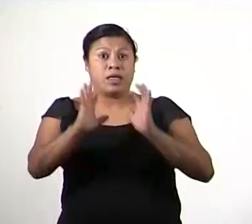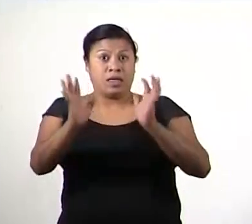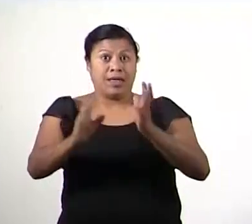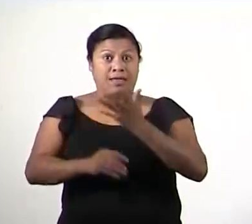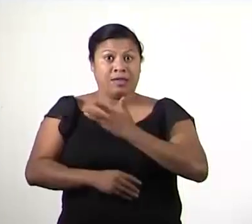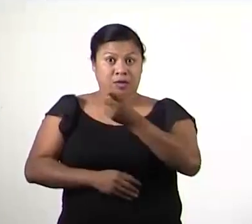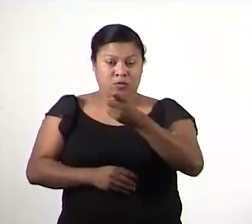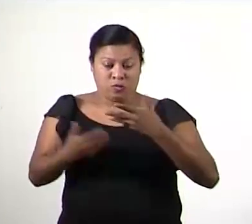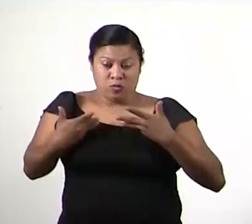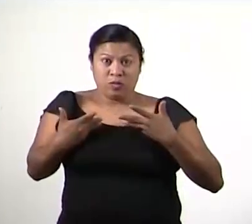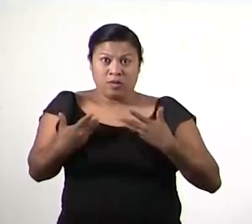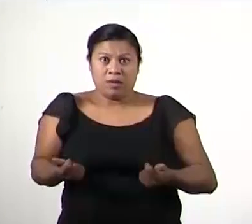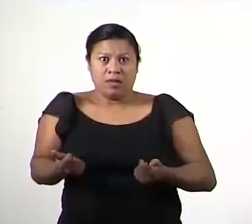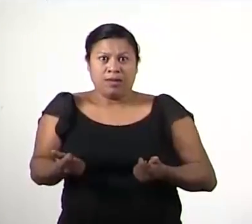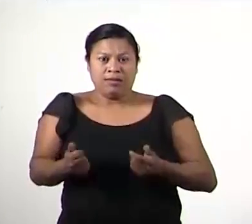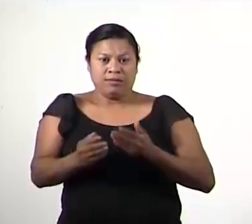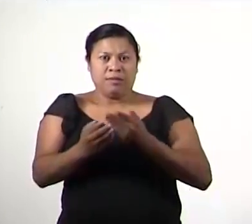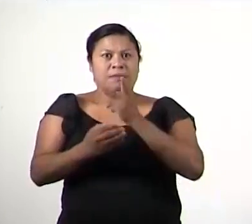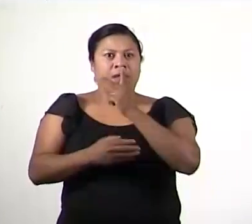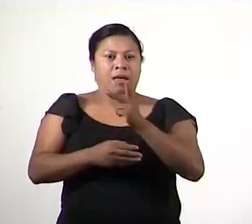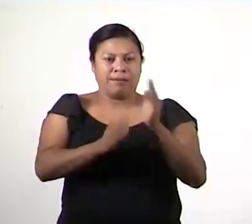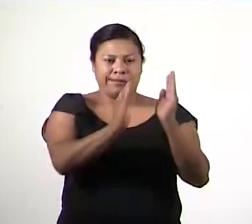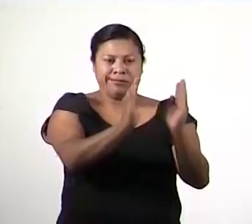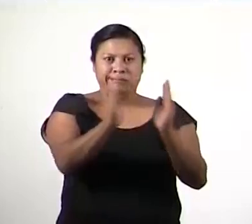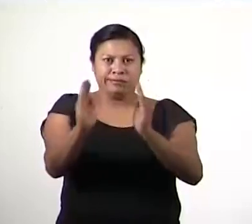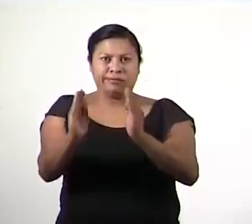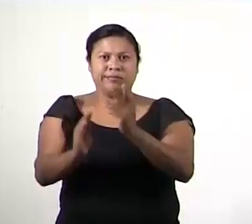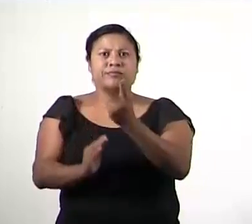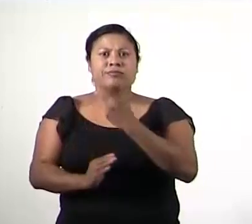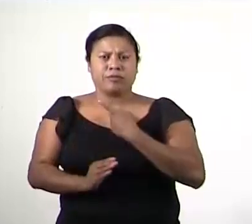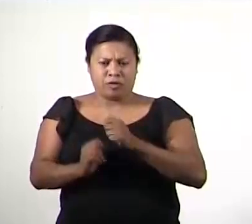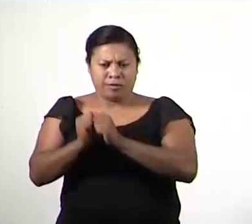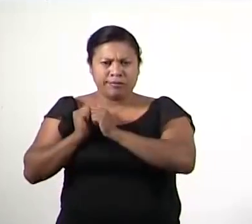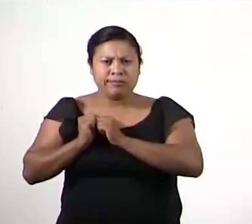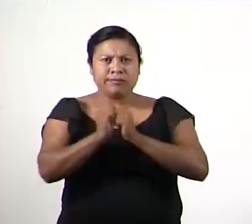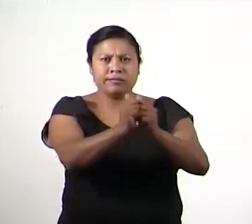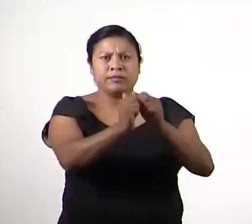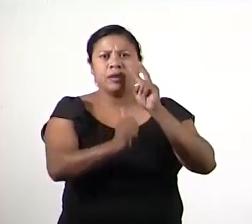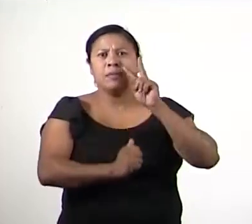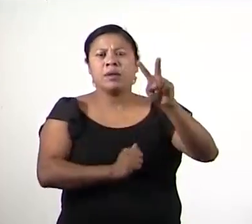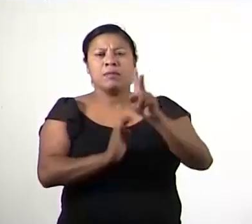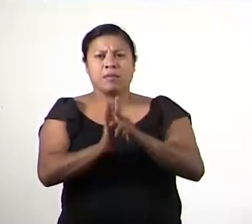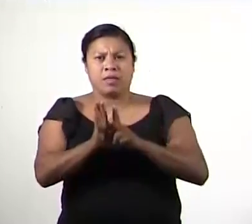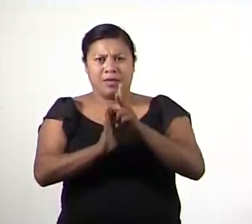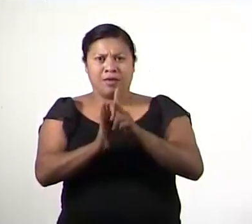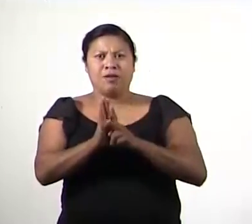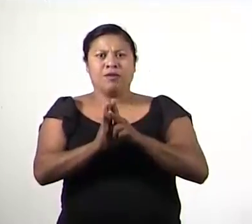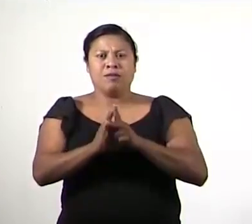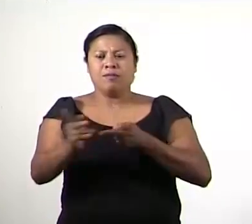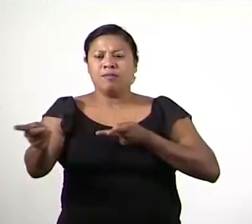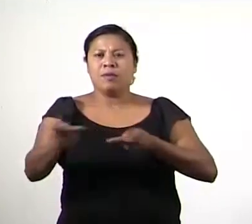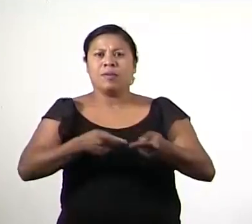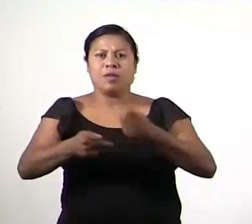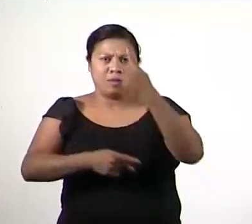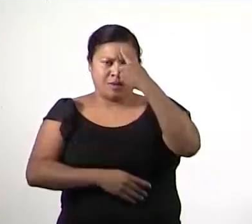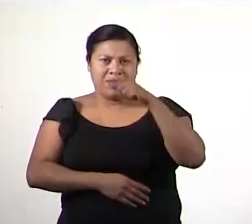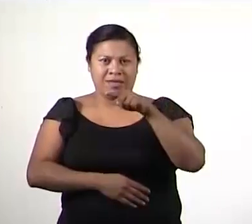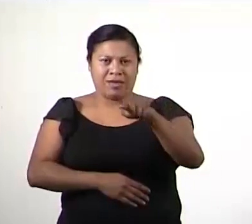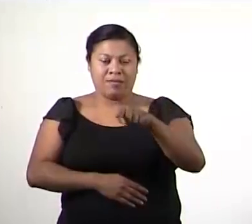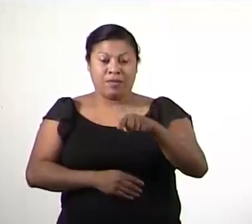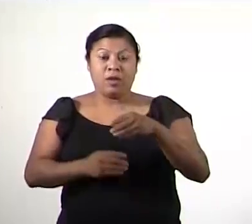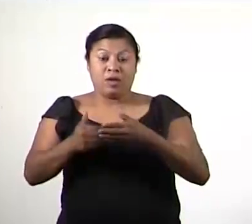tenemos bien entendida esta parte, acompáñame a ver un video que hemos preparado para ti.